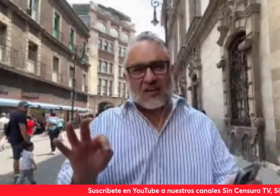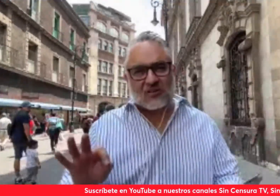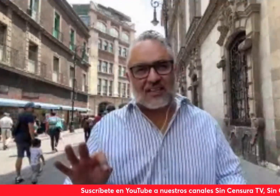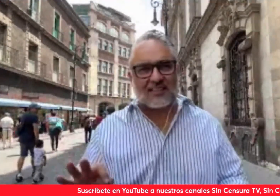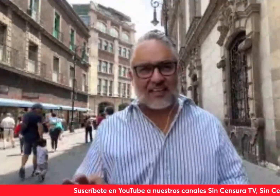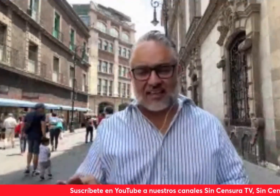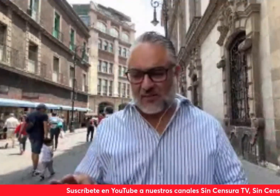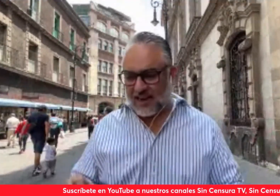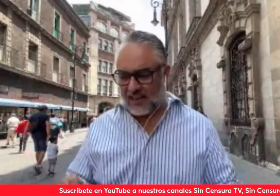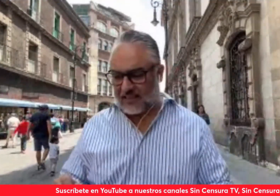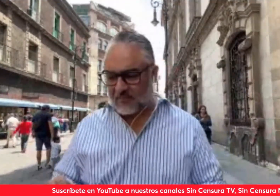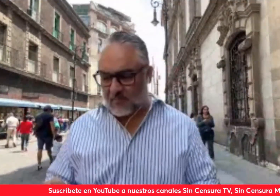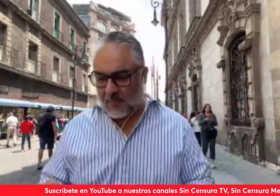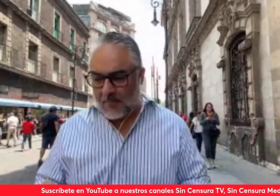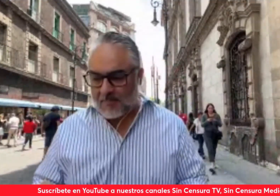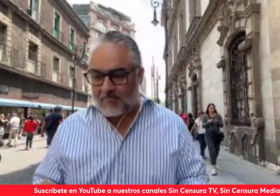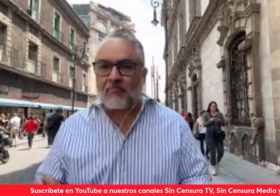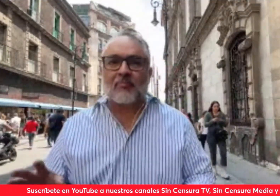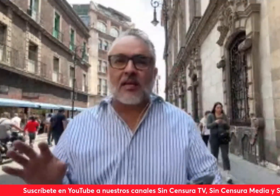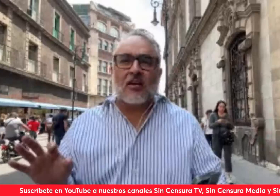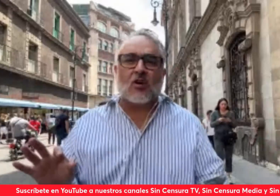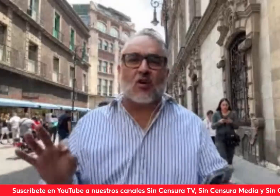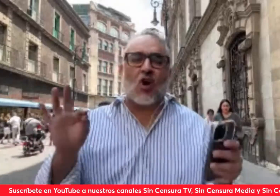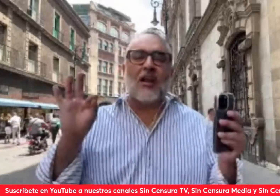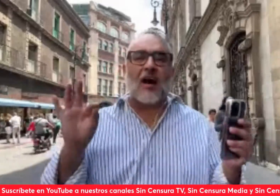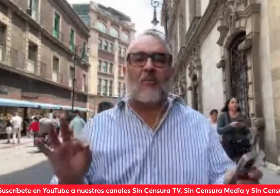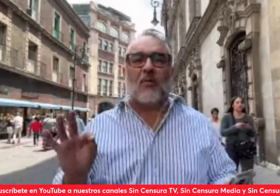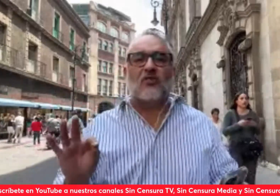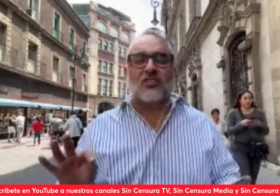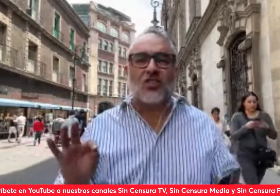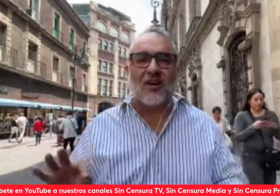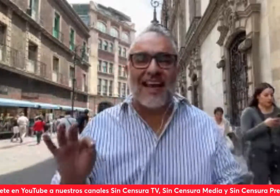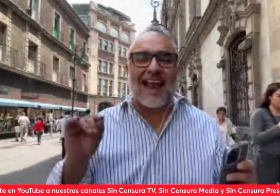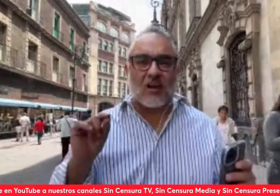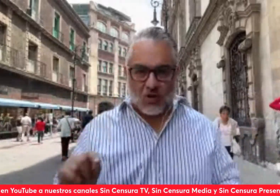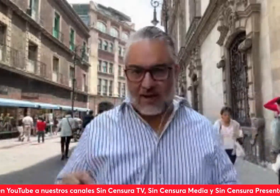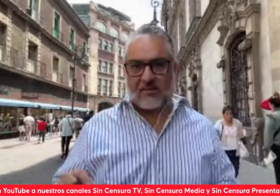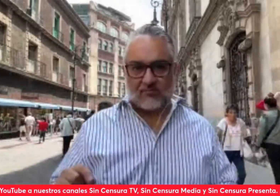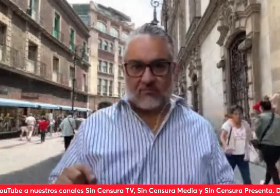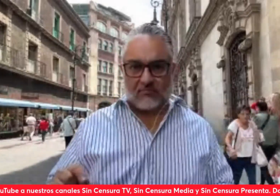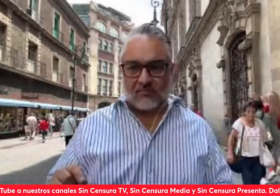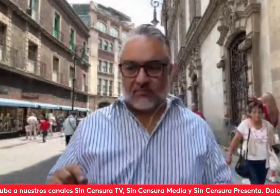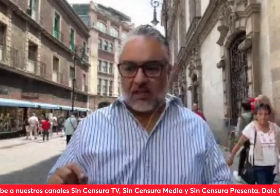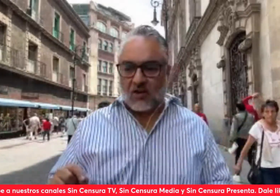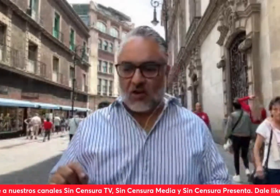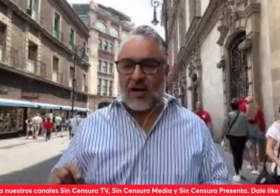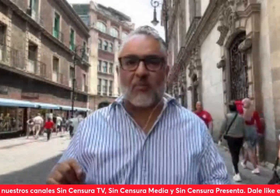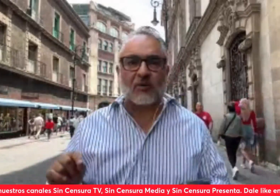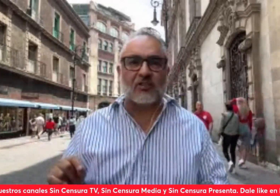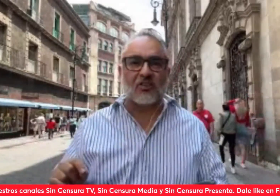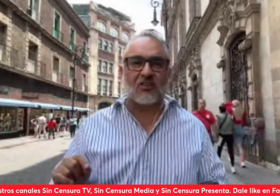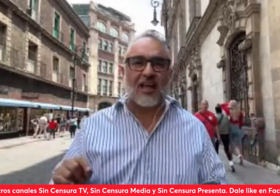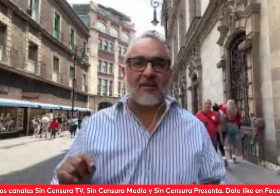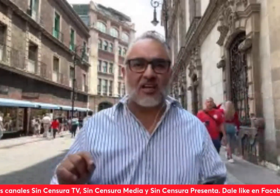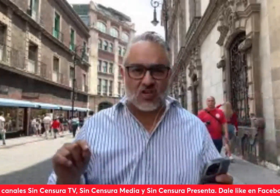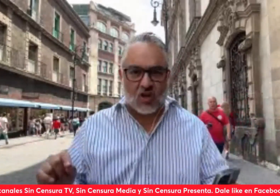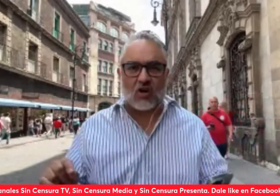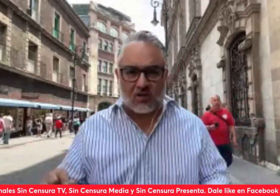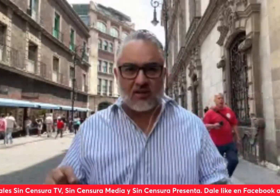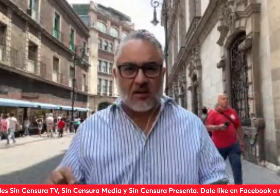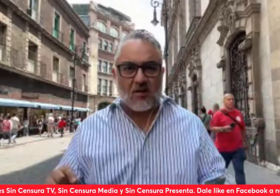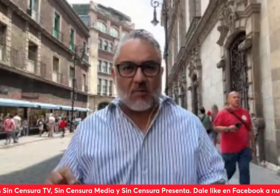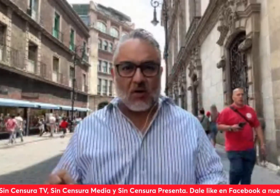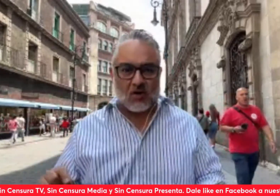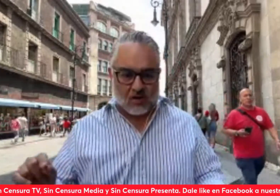otra cosa antes de que te vayas. Con la oposición en la lona, con la oposición todavía en